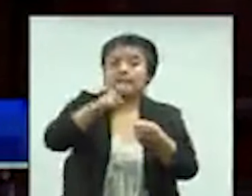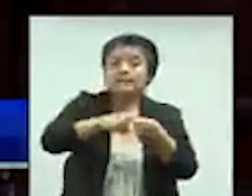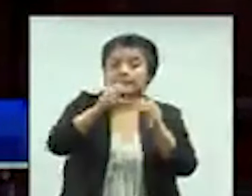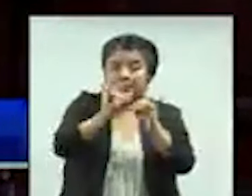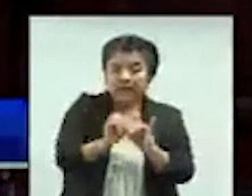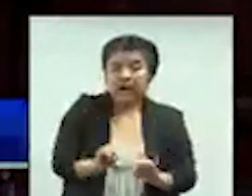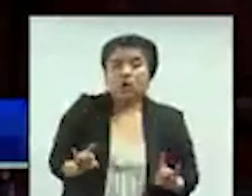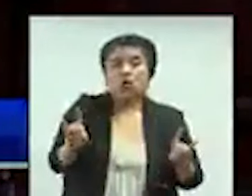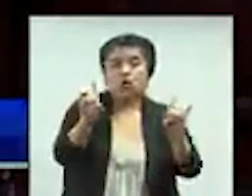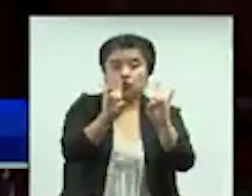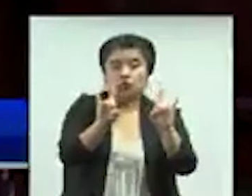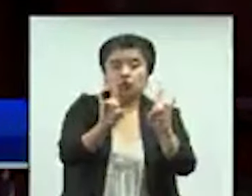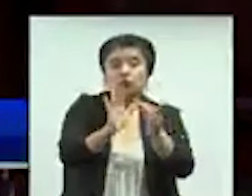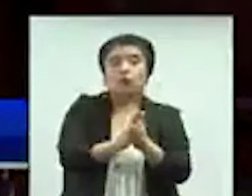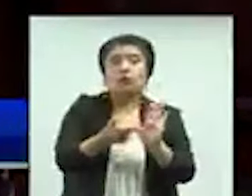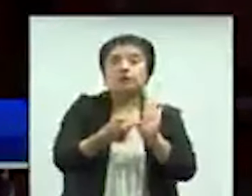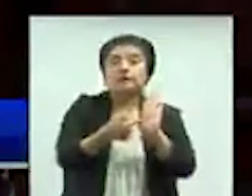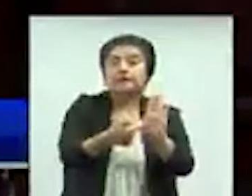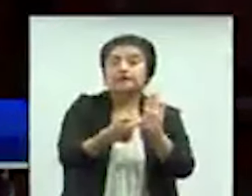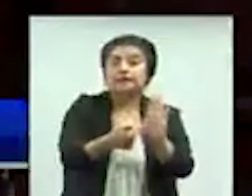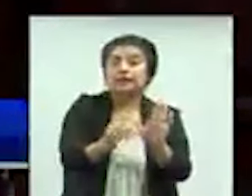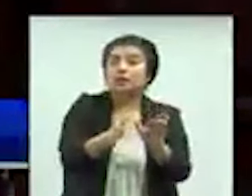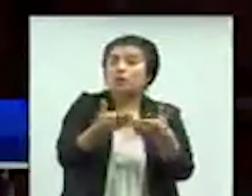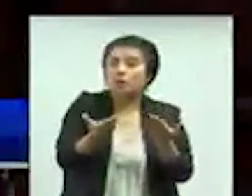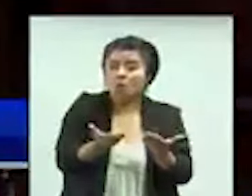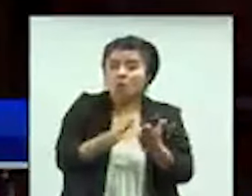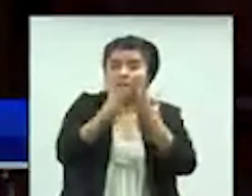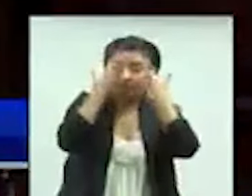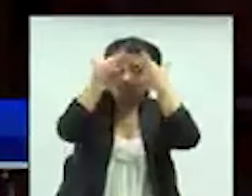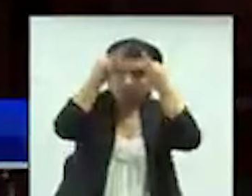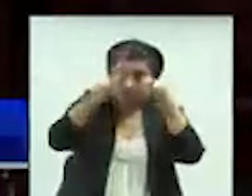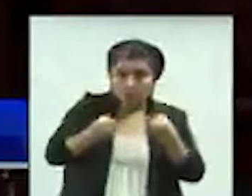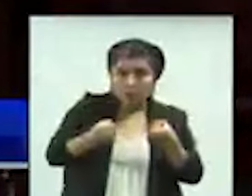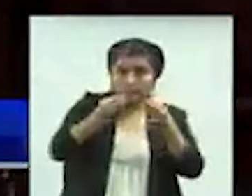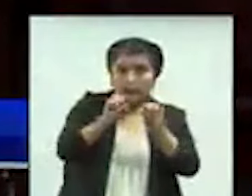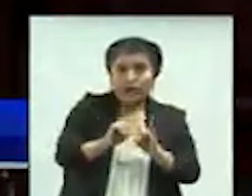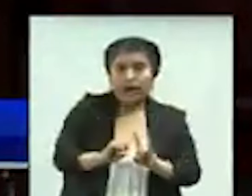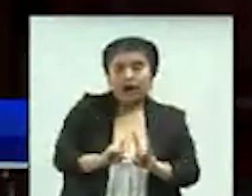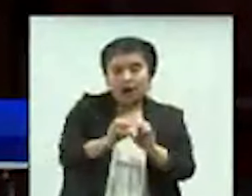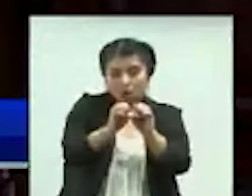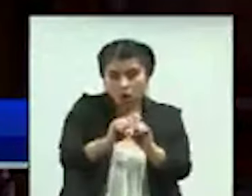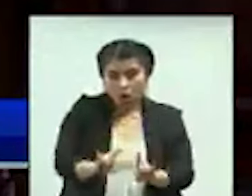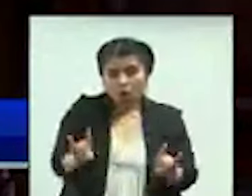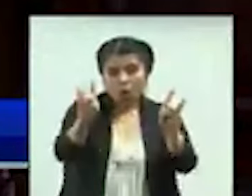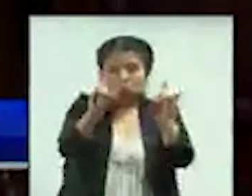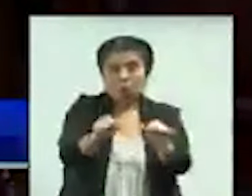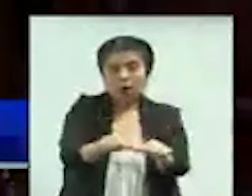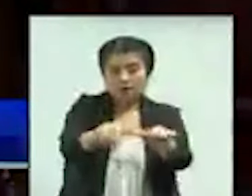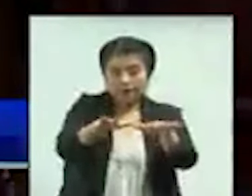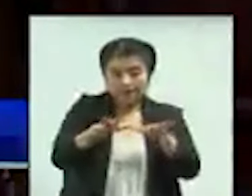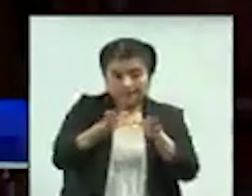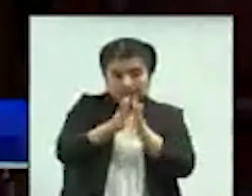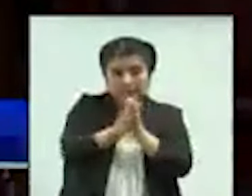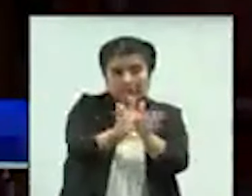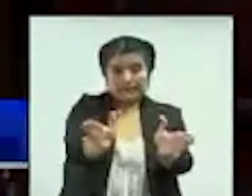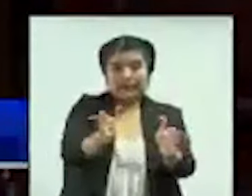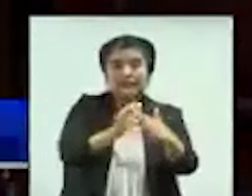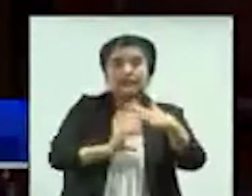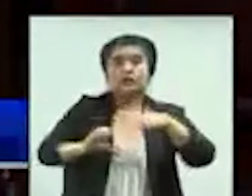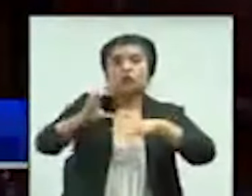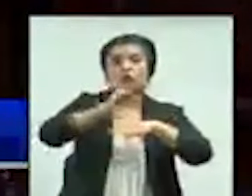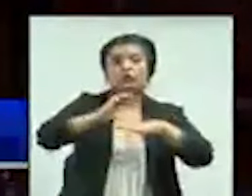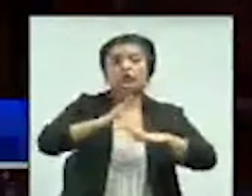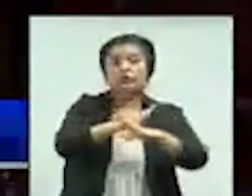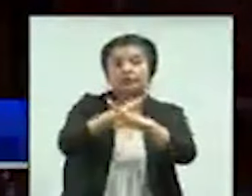Naciones Unidas se efectuará por decisión de la Asamblea General y a recomendación del Consejo de